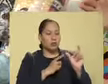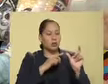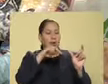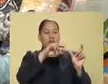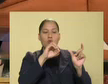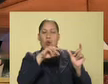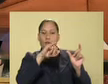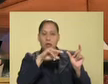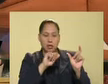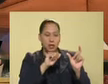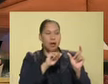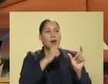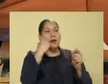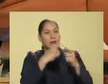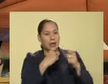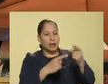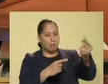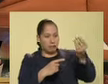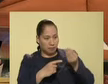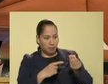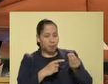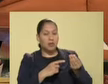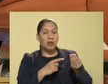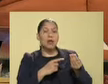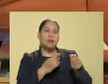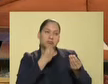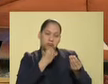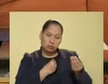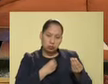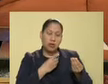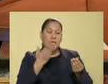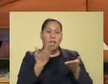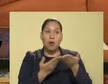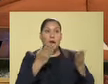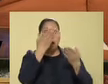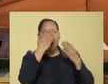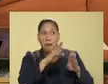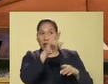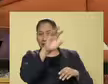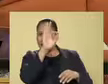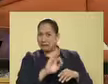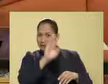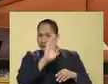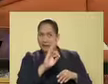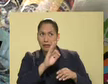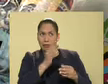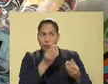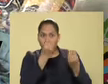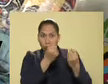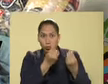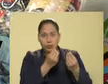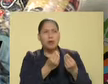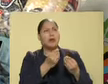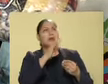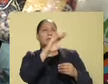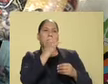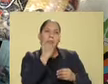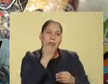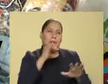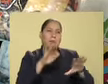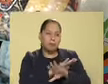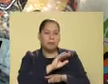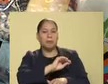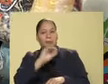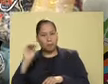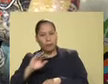te la emitía. Sí, de quien te la emitía. Pero ahora, si tu banco no te conviene, puedes hacer el cambio a